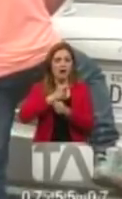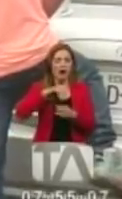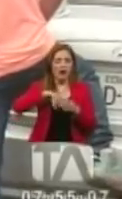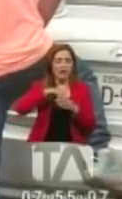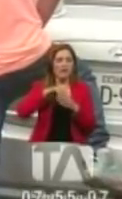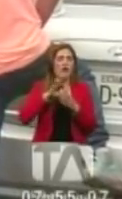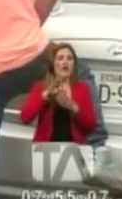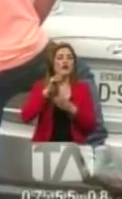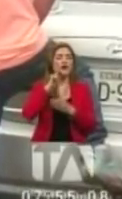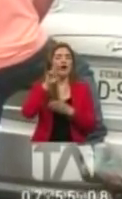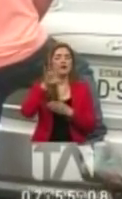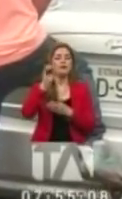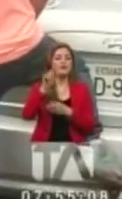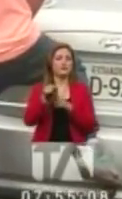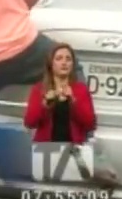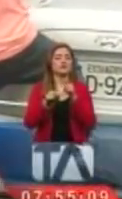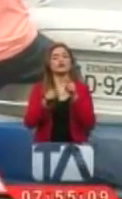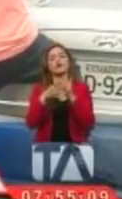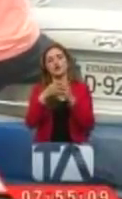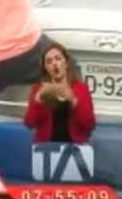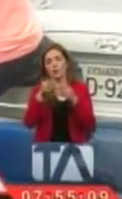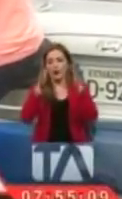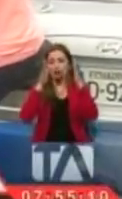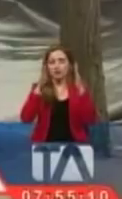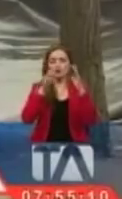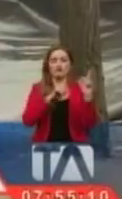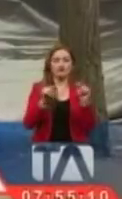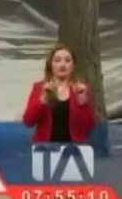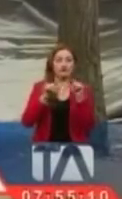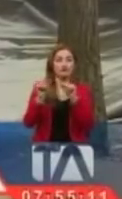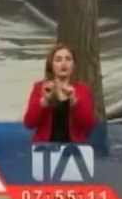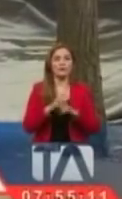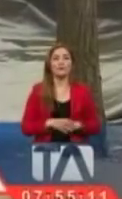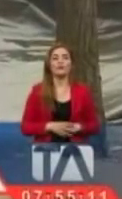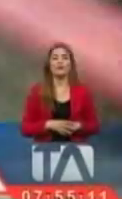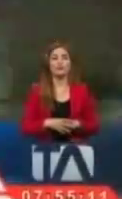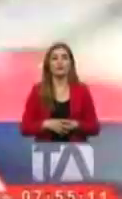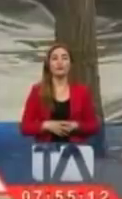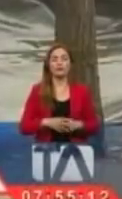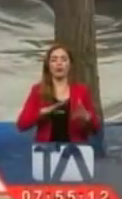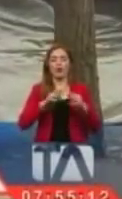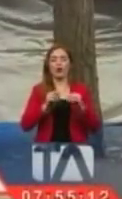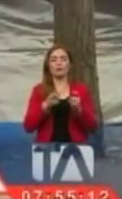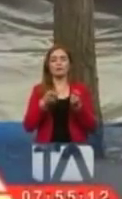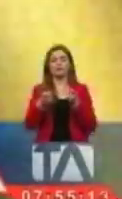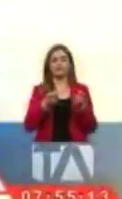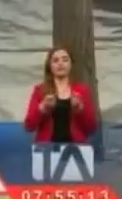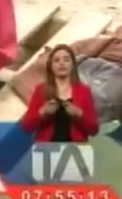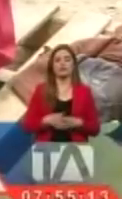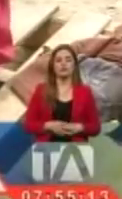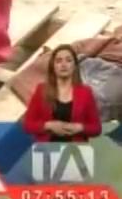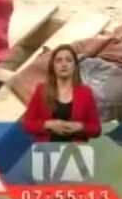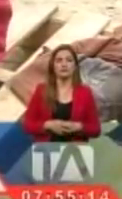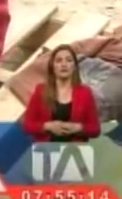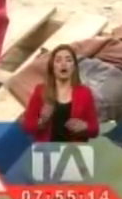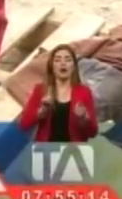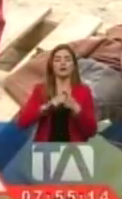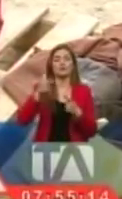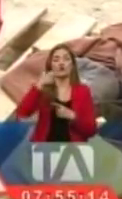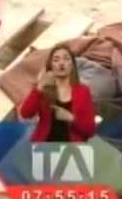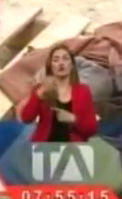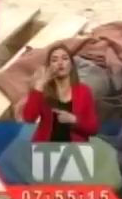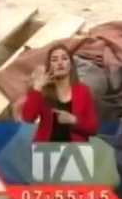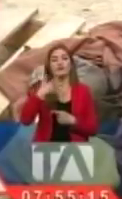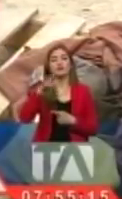de 50 mil dólares para atender este fenómeno migratorio pero sólo mientras la resolución esté operativa y eso será hasta el